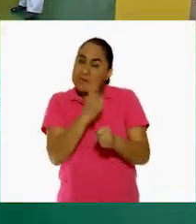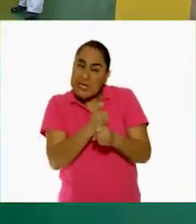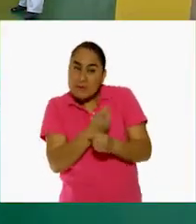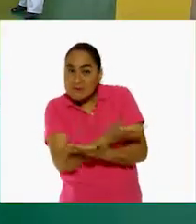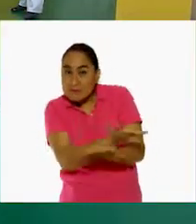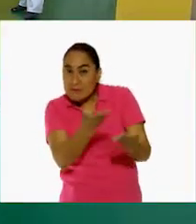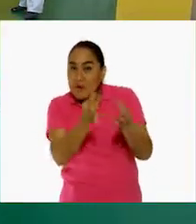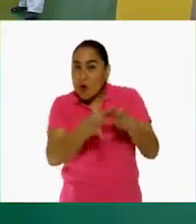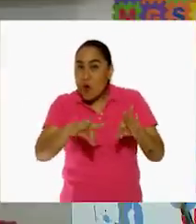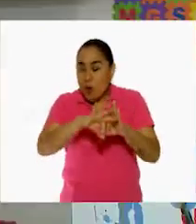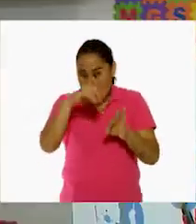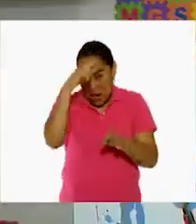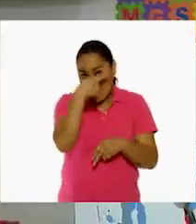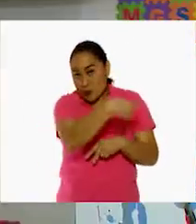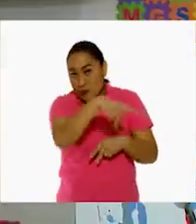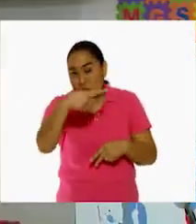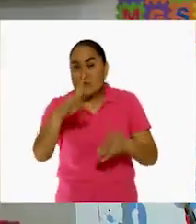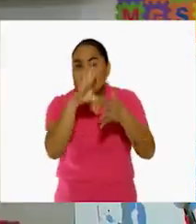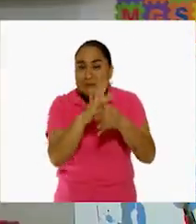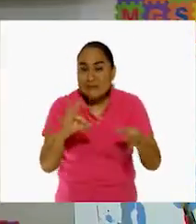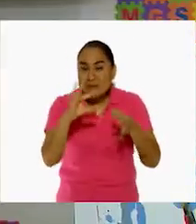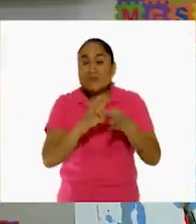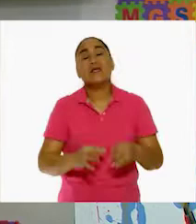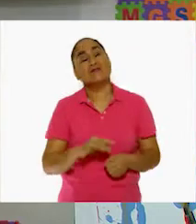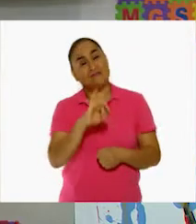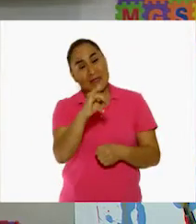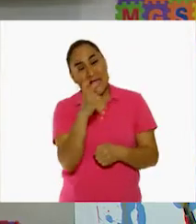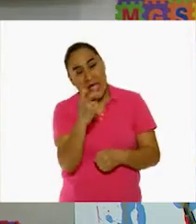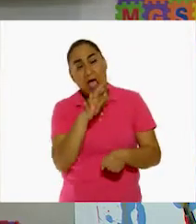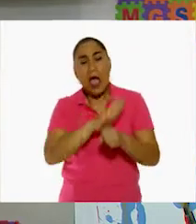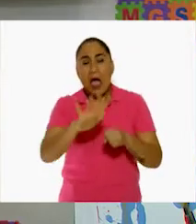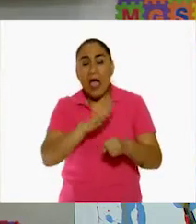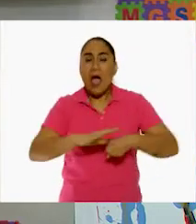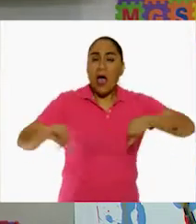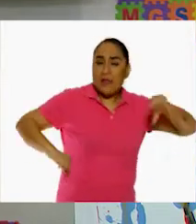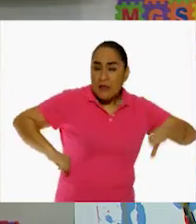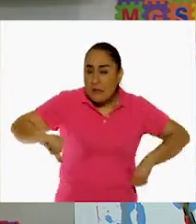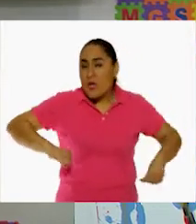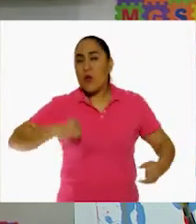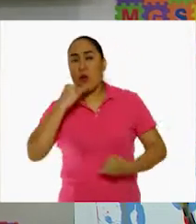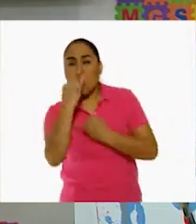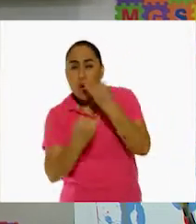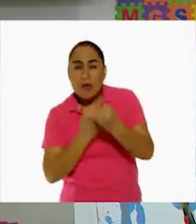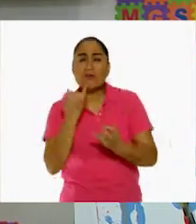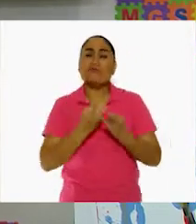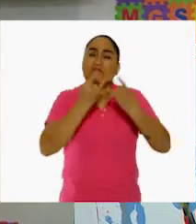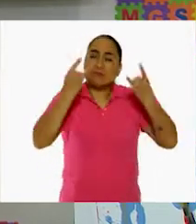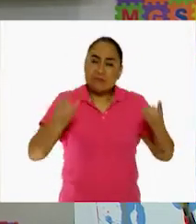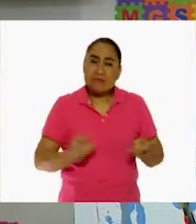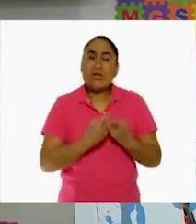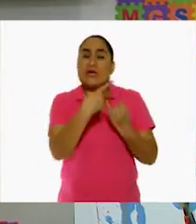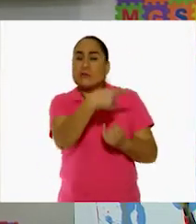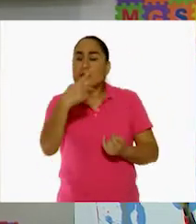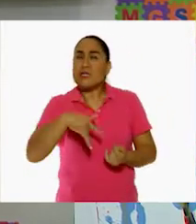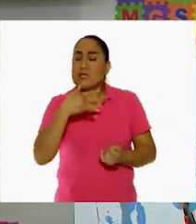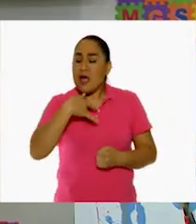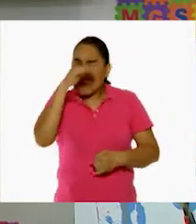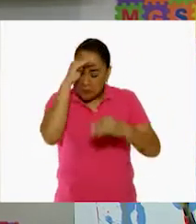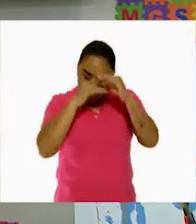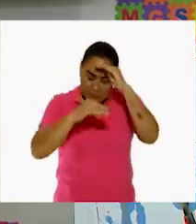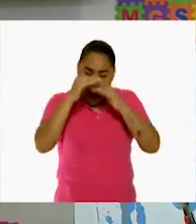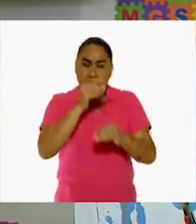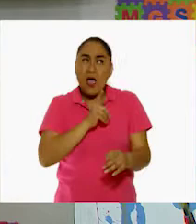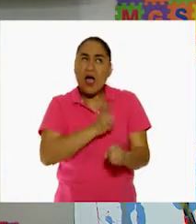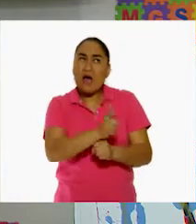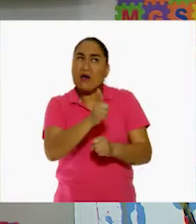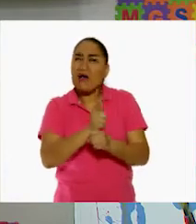voz. Así es, a través de actividades, juegos, cuentos e historias, vamos a reflexionar y a descubrir qué tiene que